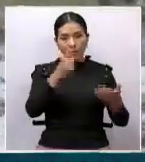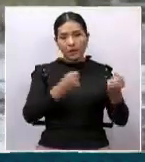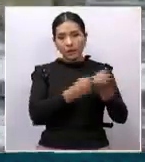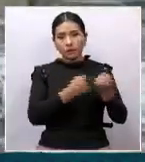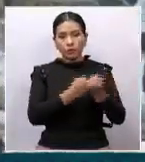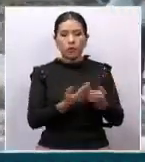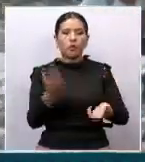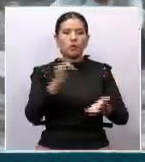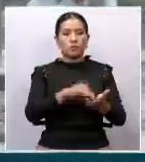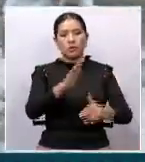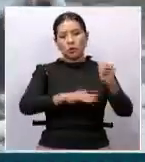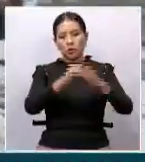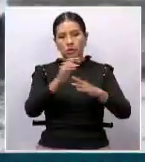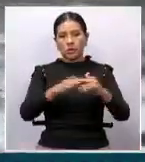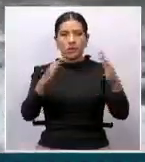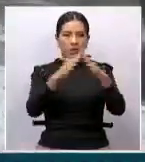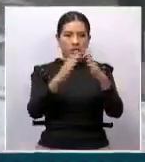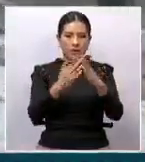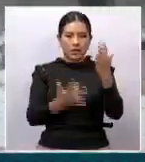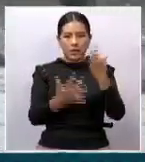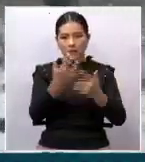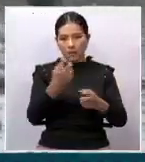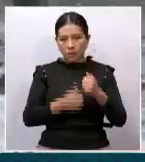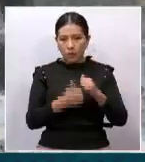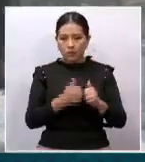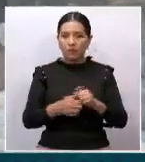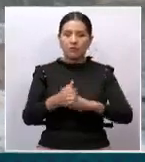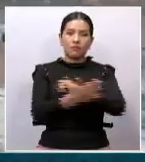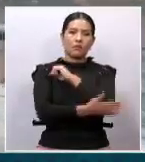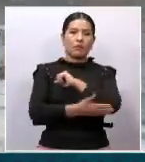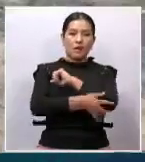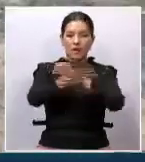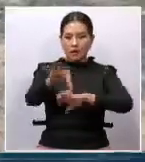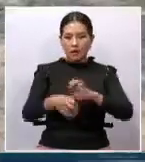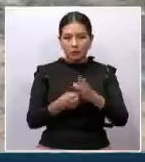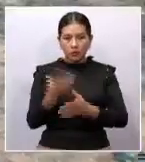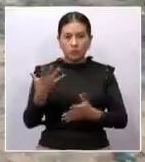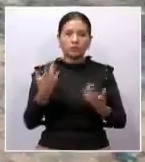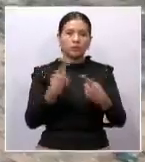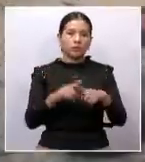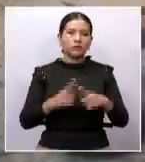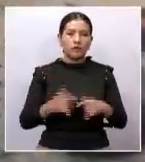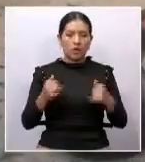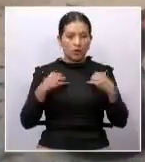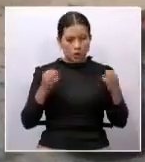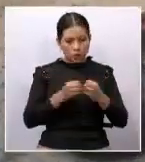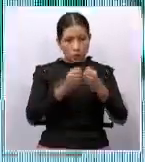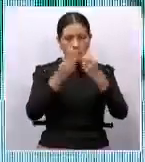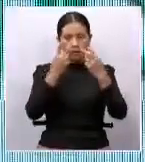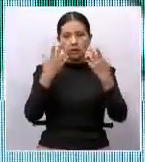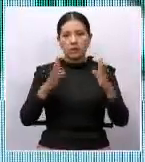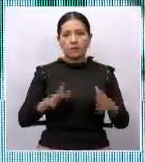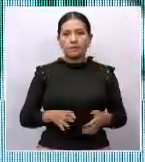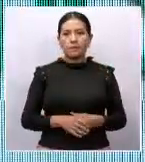reconstrucción de viviendas, áreas productivas. Se ejecuta una socialización del plan luego de la cuantificación realizada.